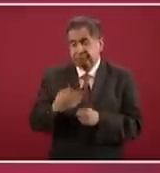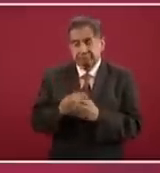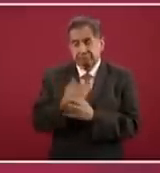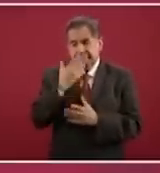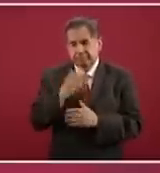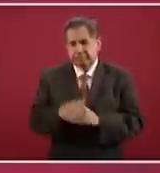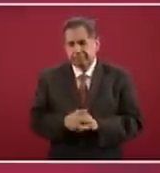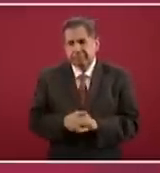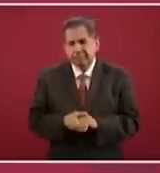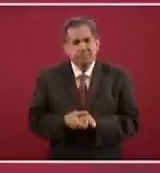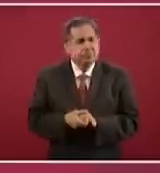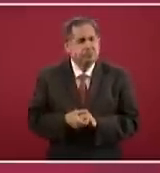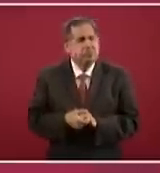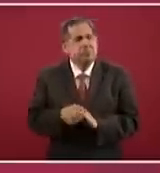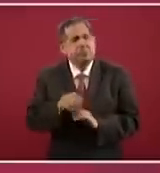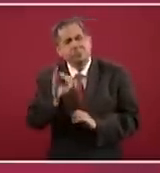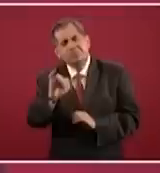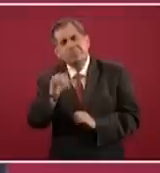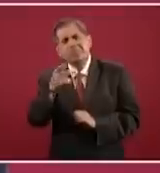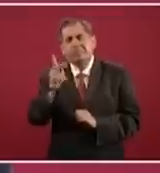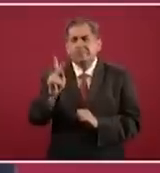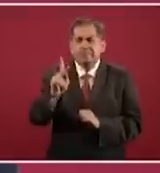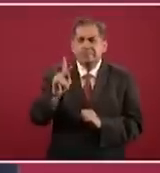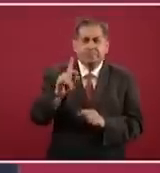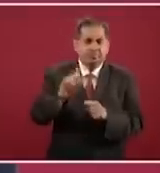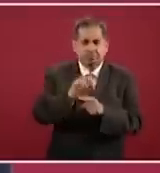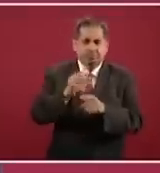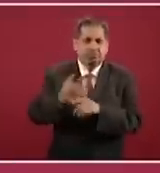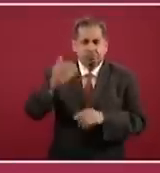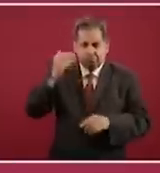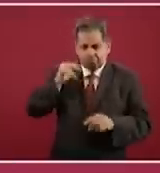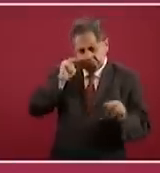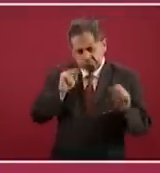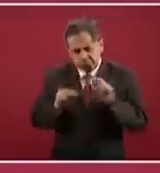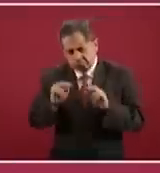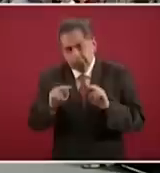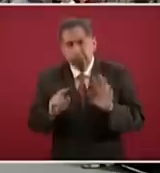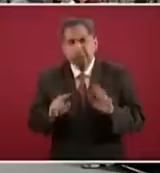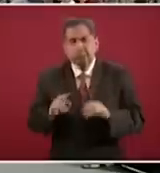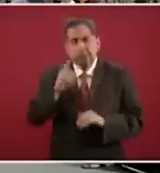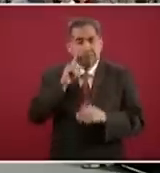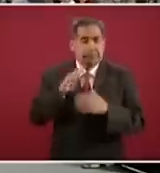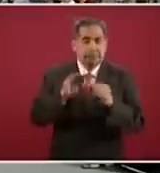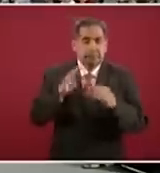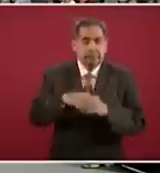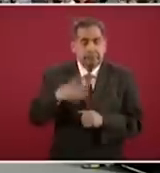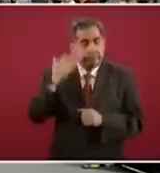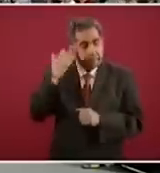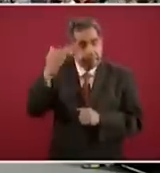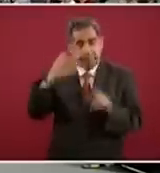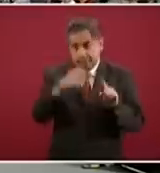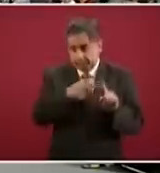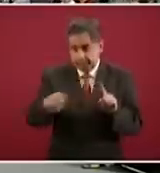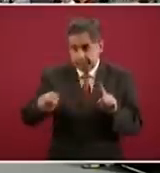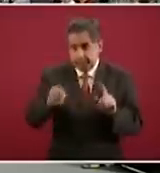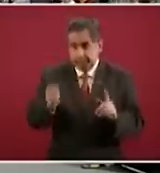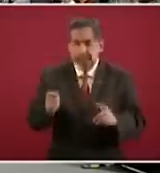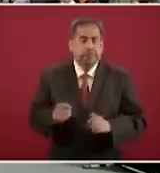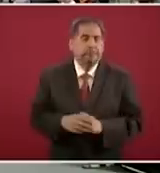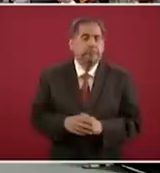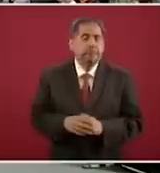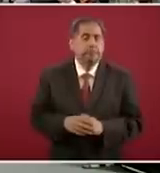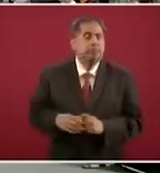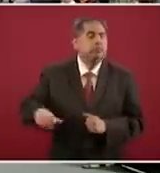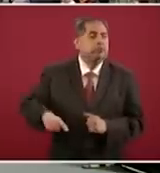Sí, está, pero desde antes, miren el tiempo que llevamos en